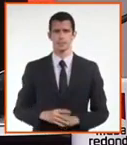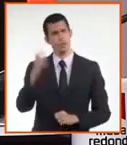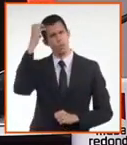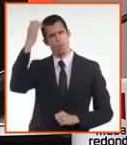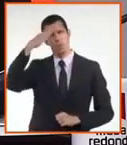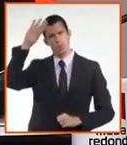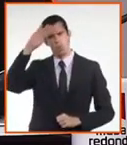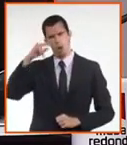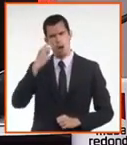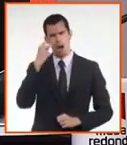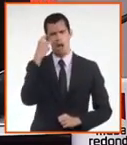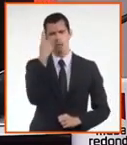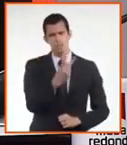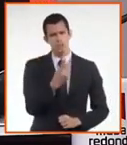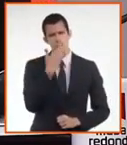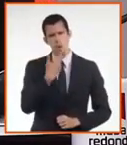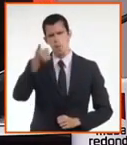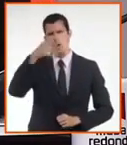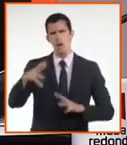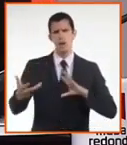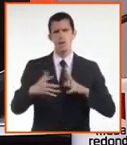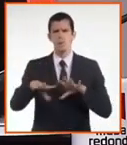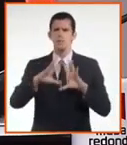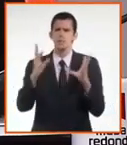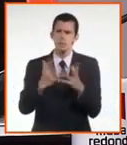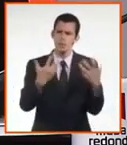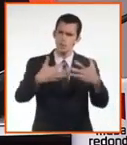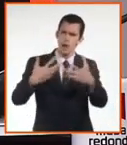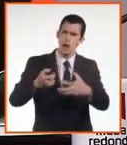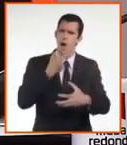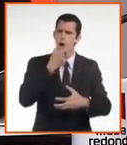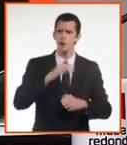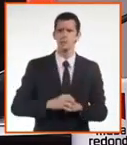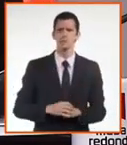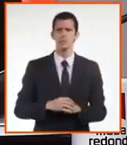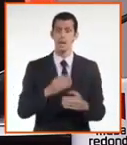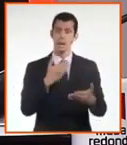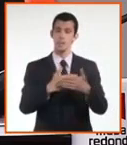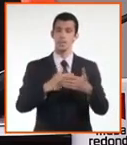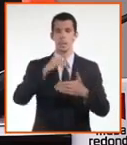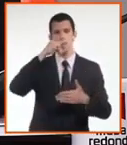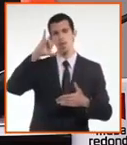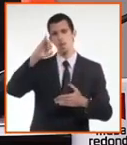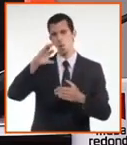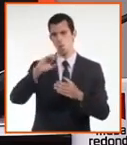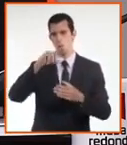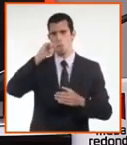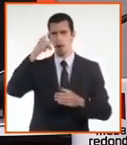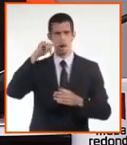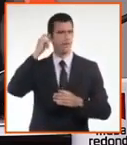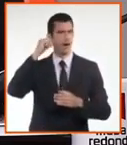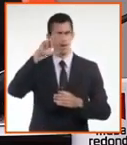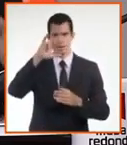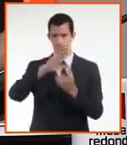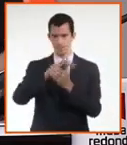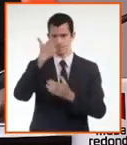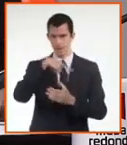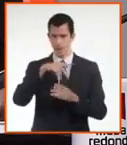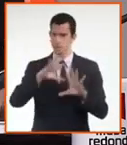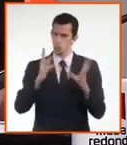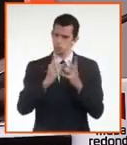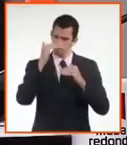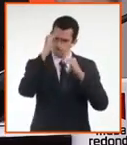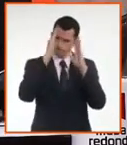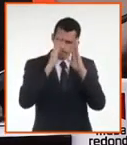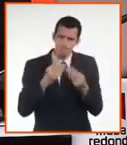prioridad para el grupo empresarial biopharma y para nuestro sistema de salud y búsqueda alternativas en medio de esta complejidad a la